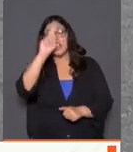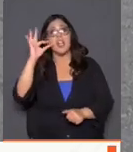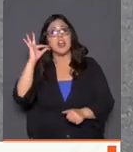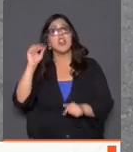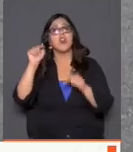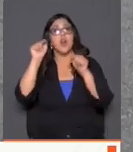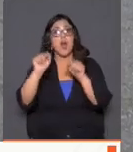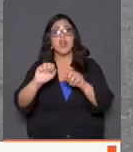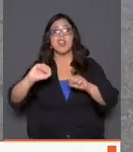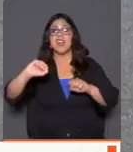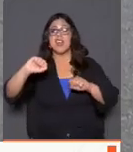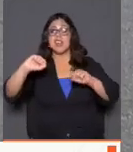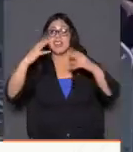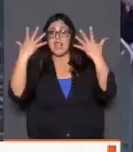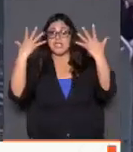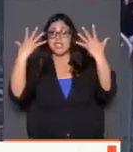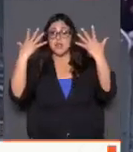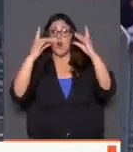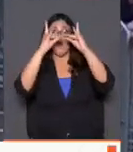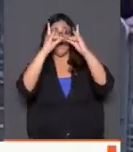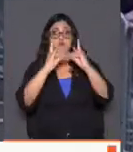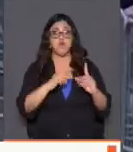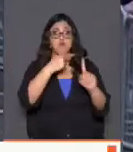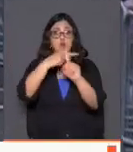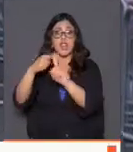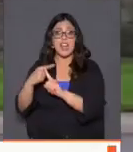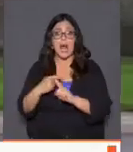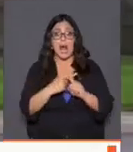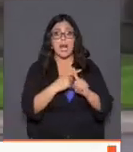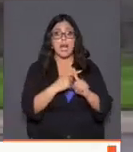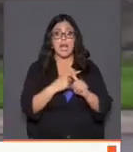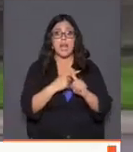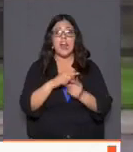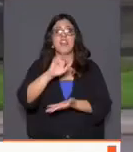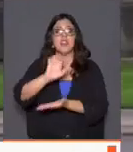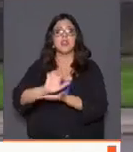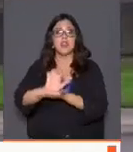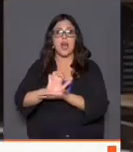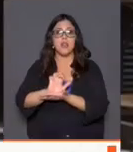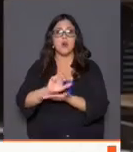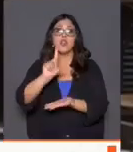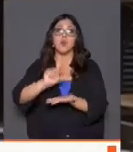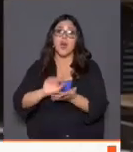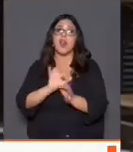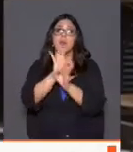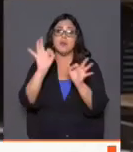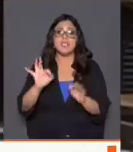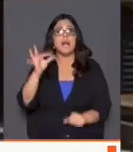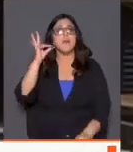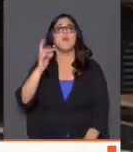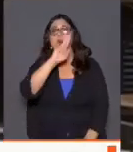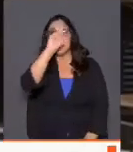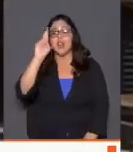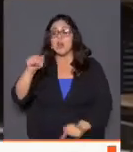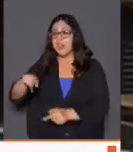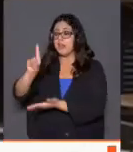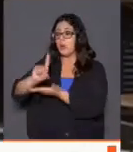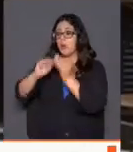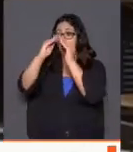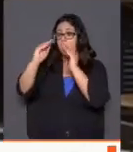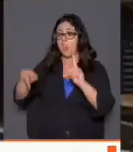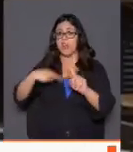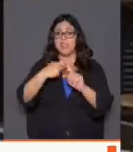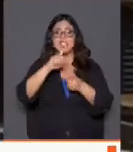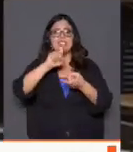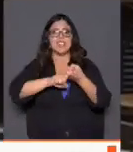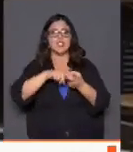décimo funeral de estado desde comienzos de siglo xx un lugar muy especial para la Reina este es el lugar de la iglesia donde se casó